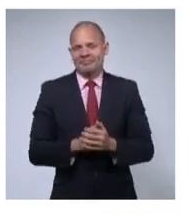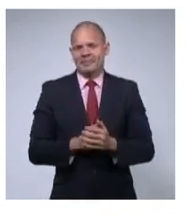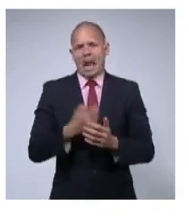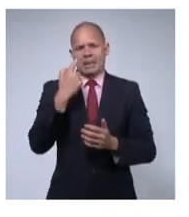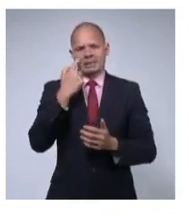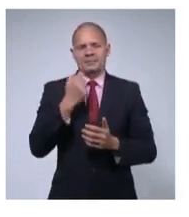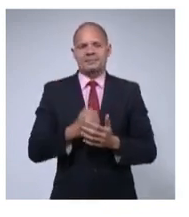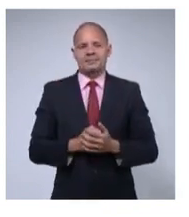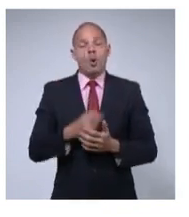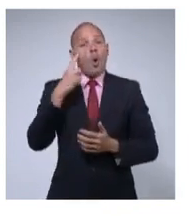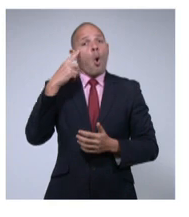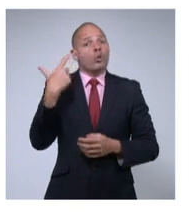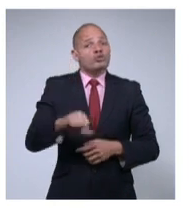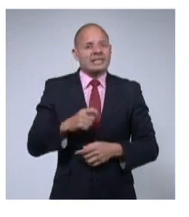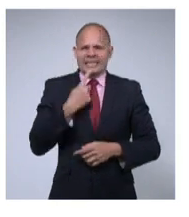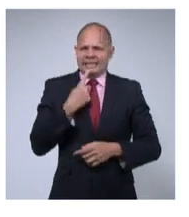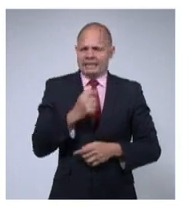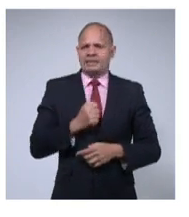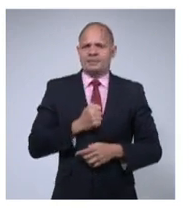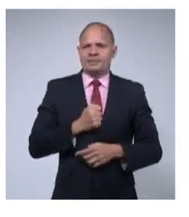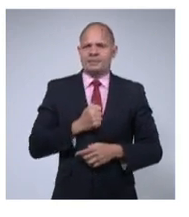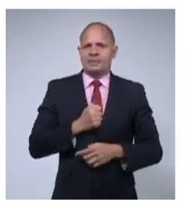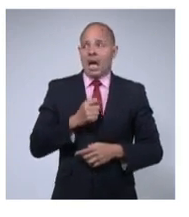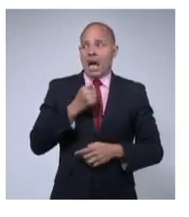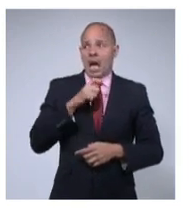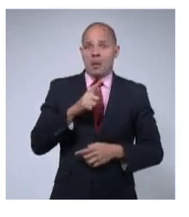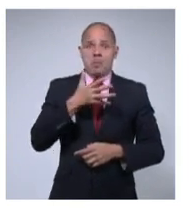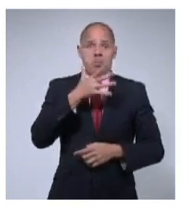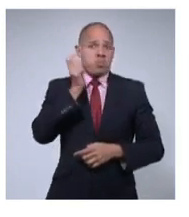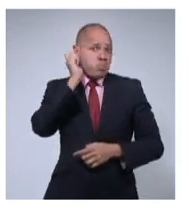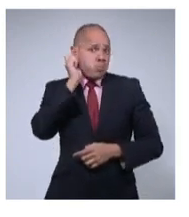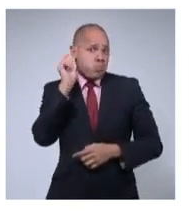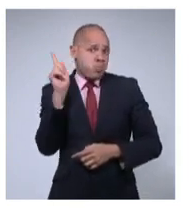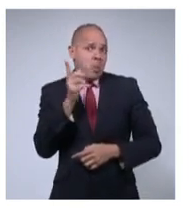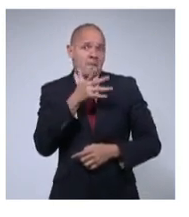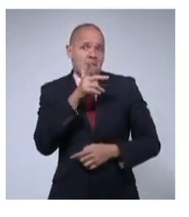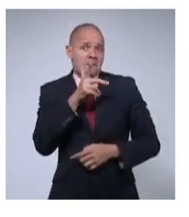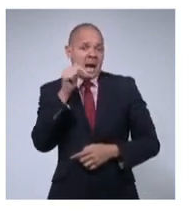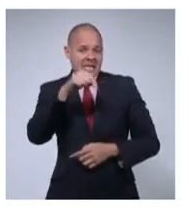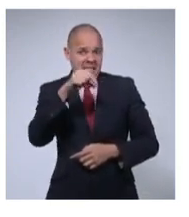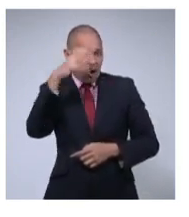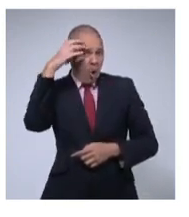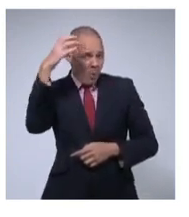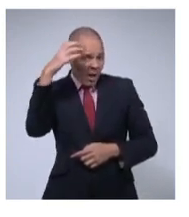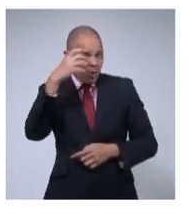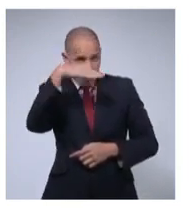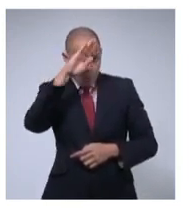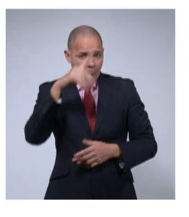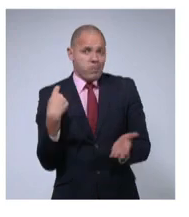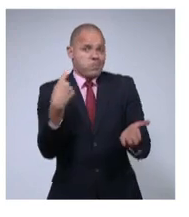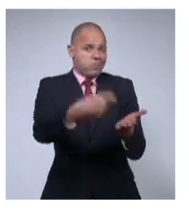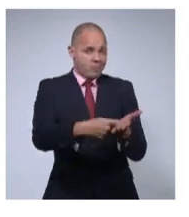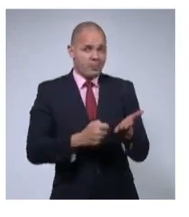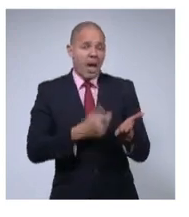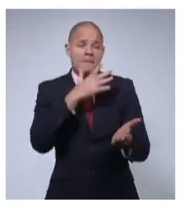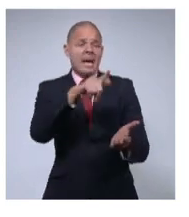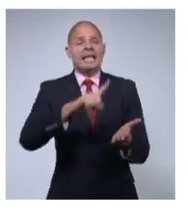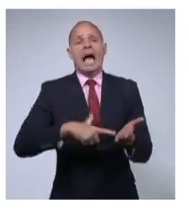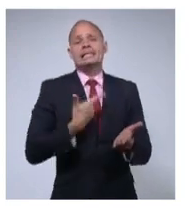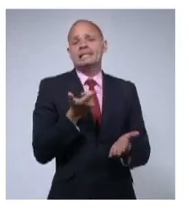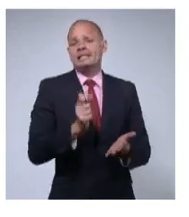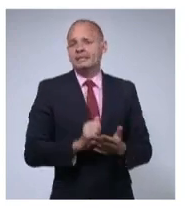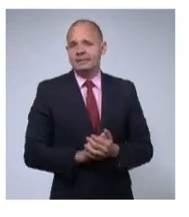que sea el nombre de la chica, pero o son gemelas o es la misma. ¿Cuánto le habrán pagado a la figurante? Se pregunta el usuario